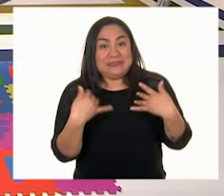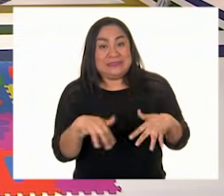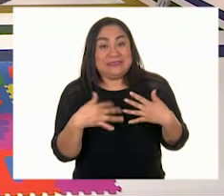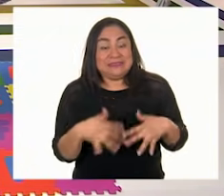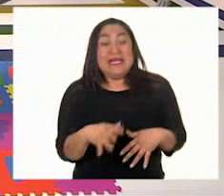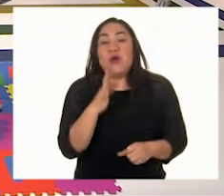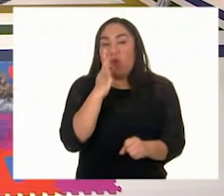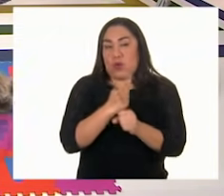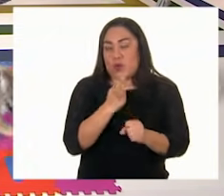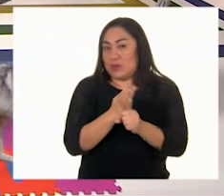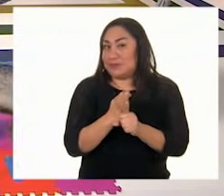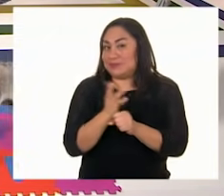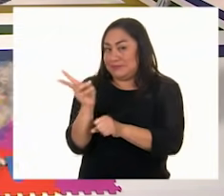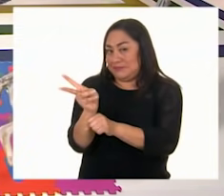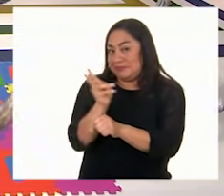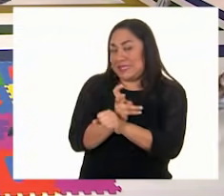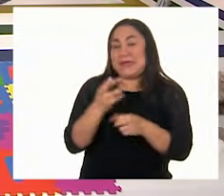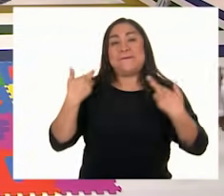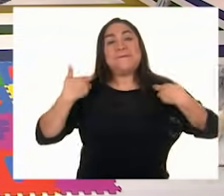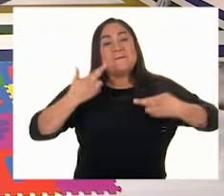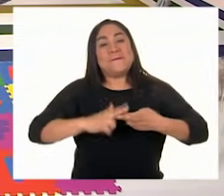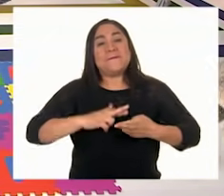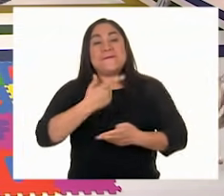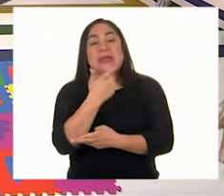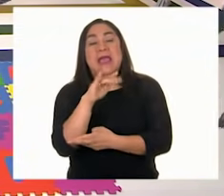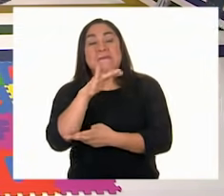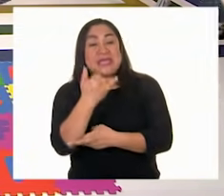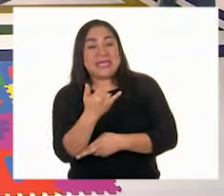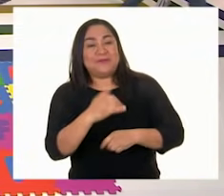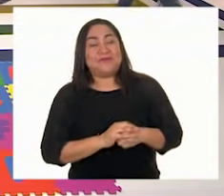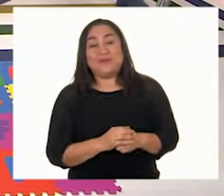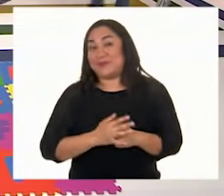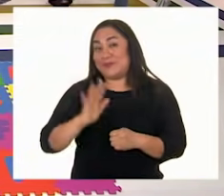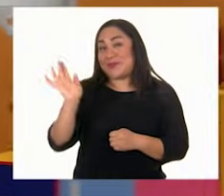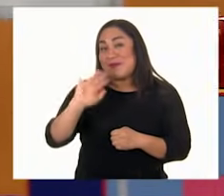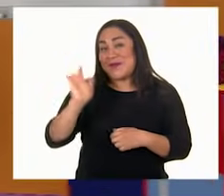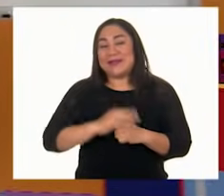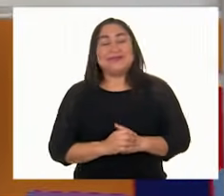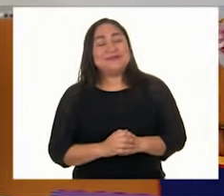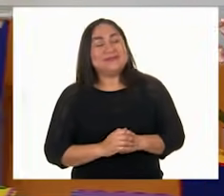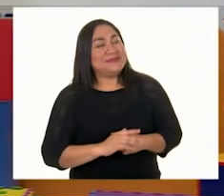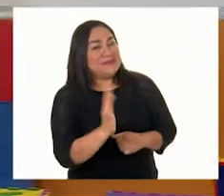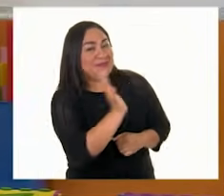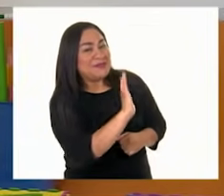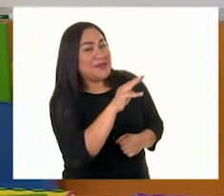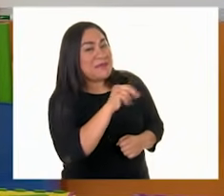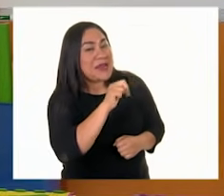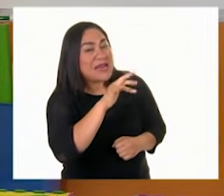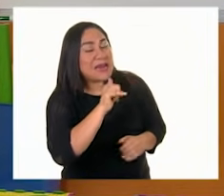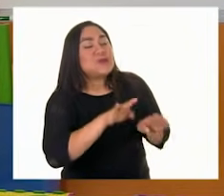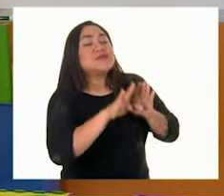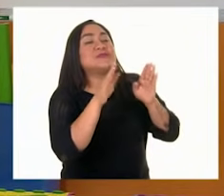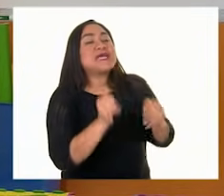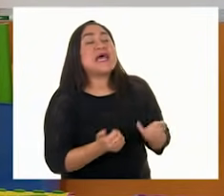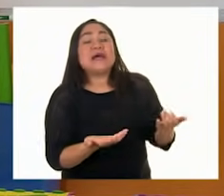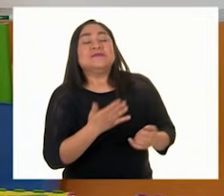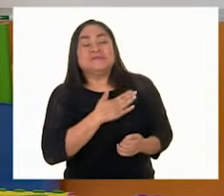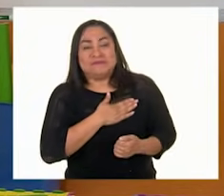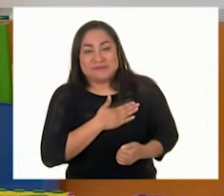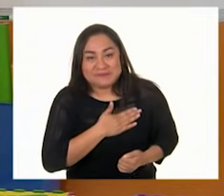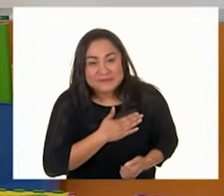invitar a la maestra Gaby. ¡Hola, maestra! Hola, Mariana, ¿cómo estás? Muy bien. Te saludo de corazón. Saludo de